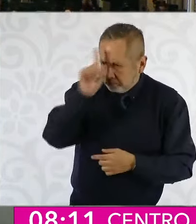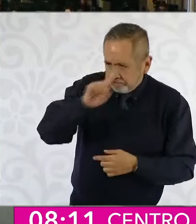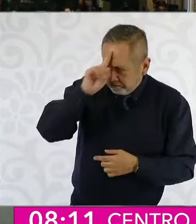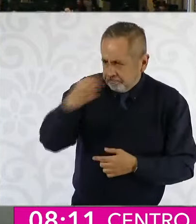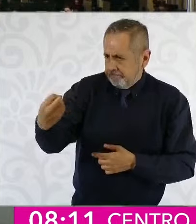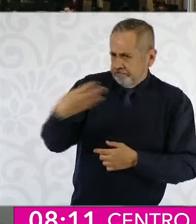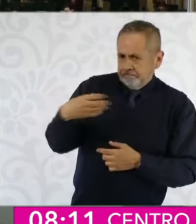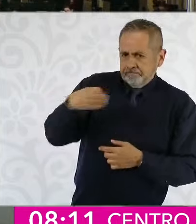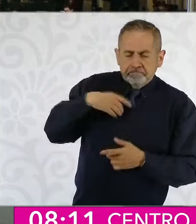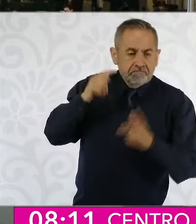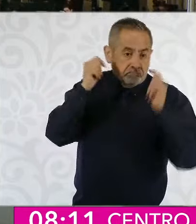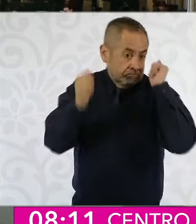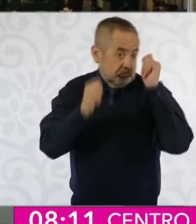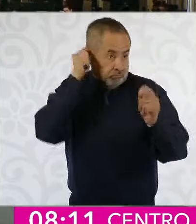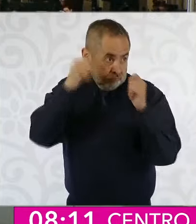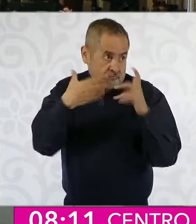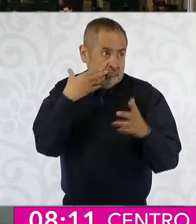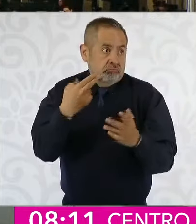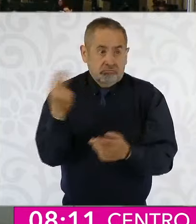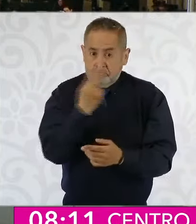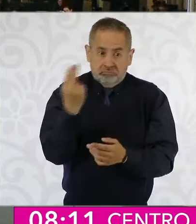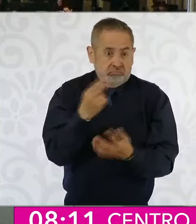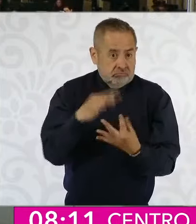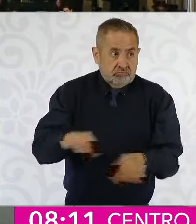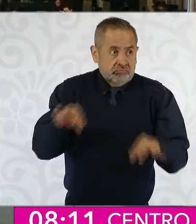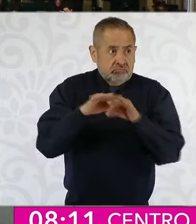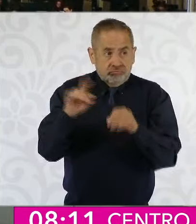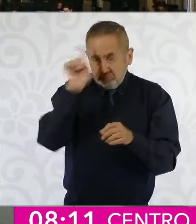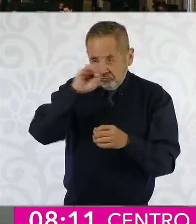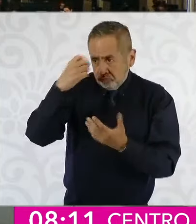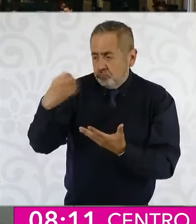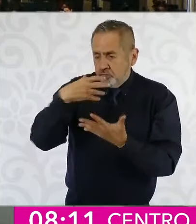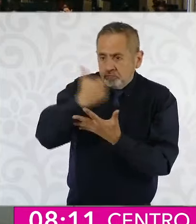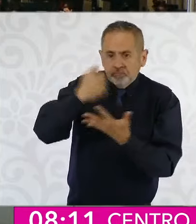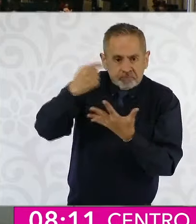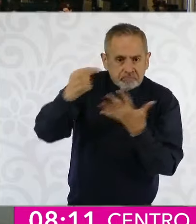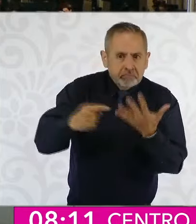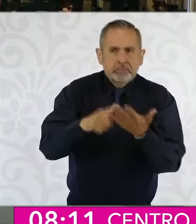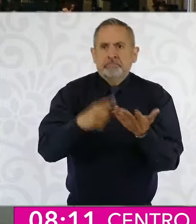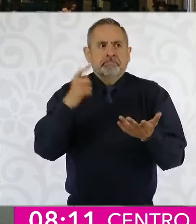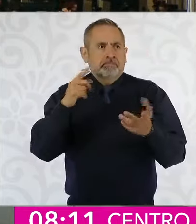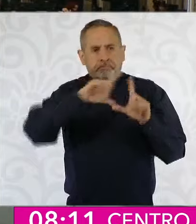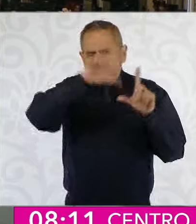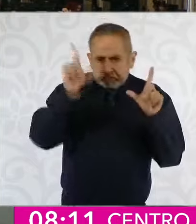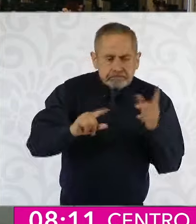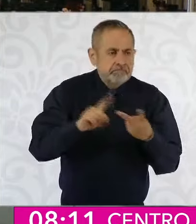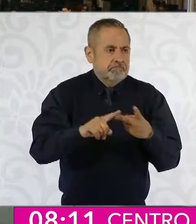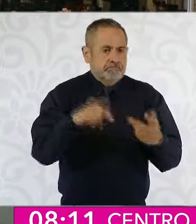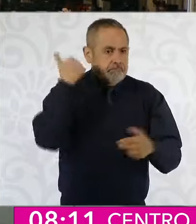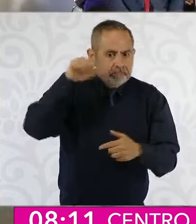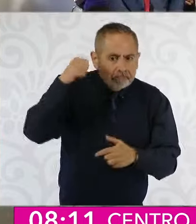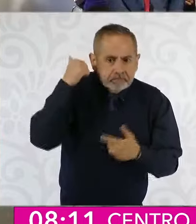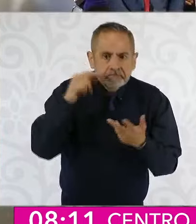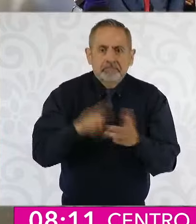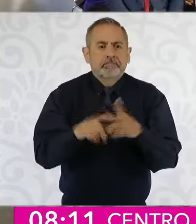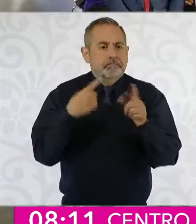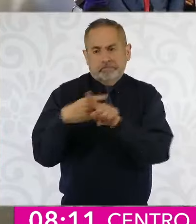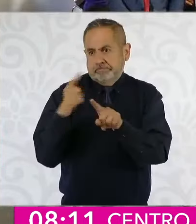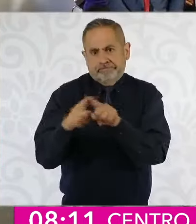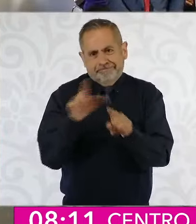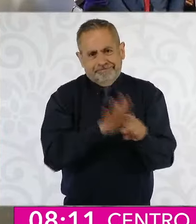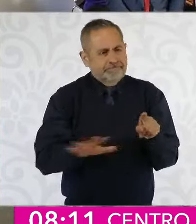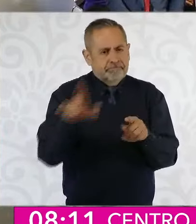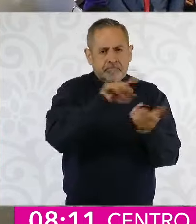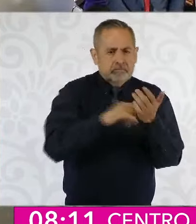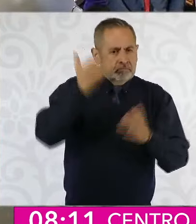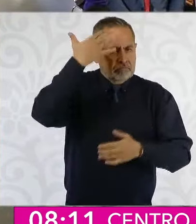En turismo tenemos grandes planes para el Mundial, para Acapulco y desde luego para la integración de